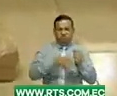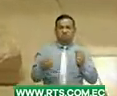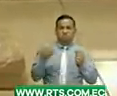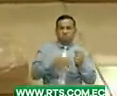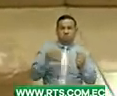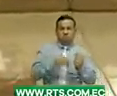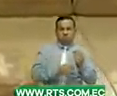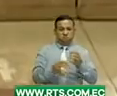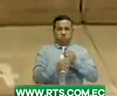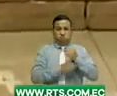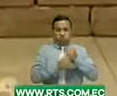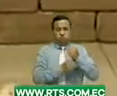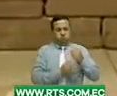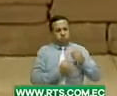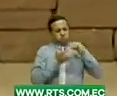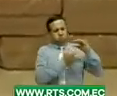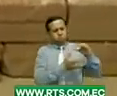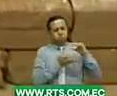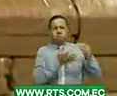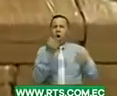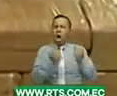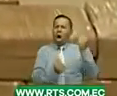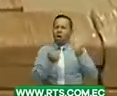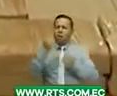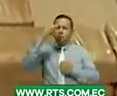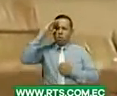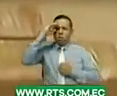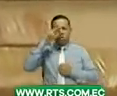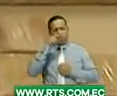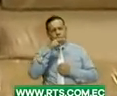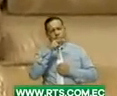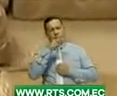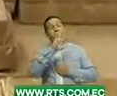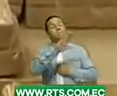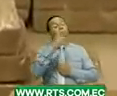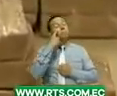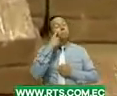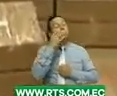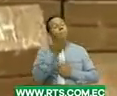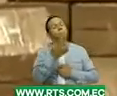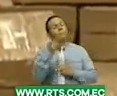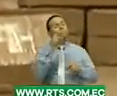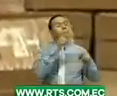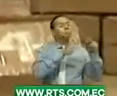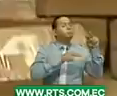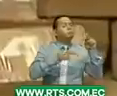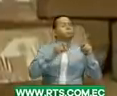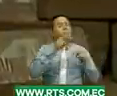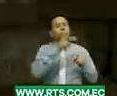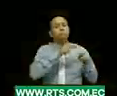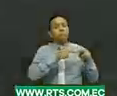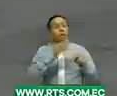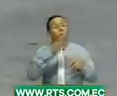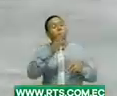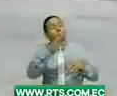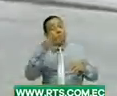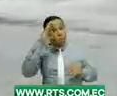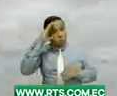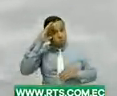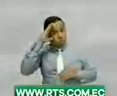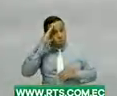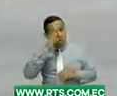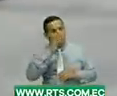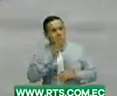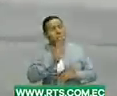los gendarmes, los cuales indagaron un poco más. De ahí los resultados. Este ciudadano sale en precipitada carrera,